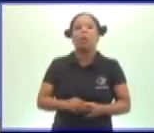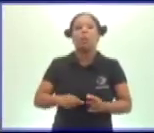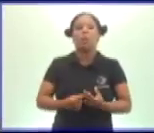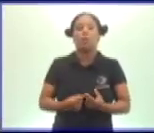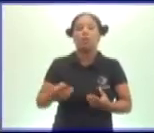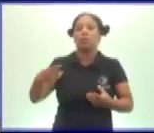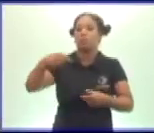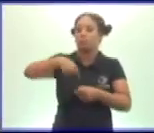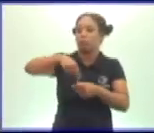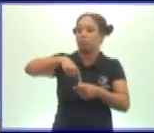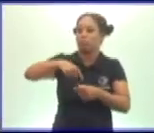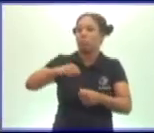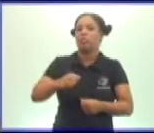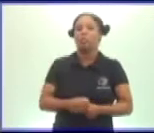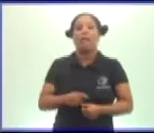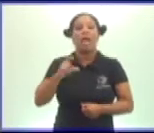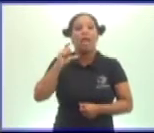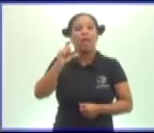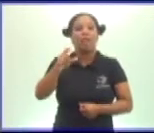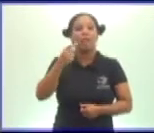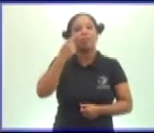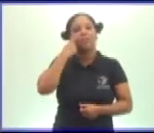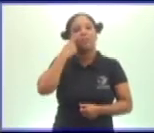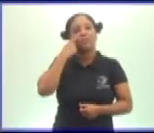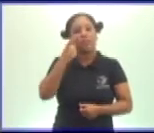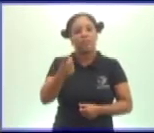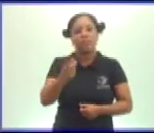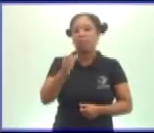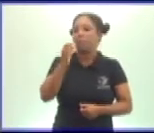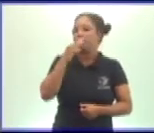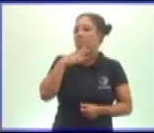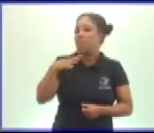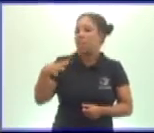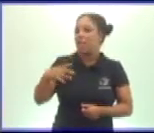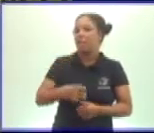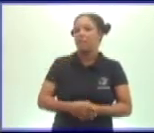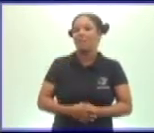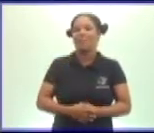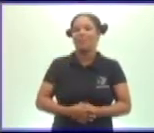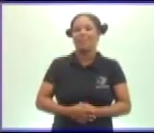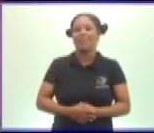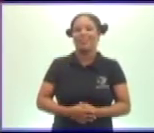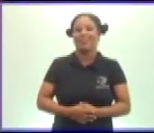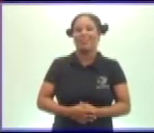al final, pues tiene aspecto físico líquido.